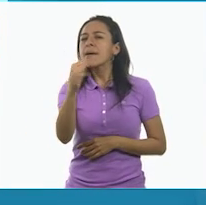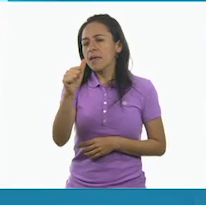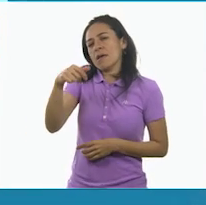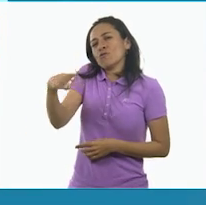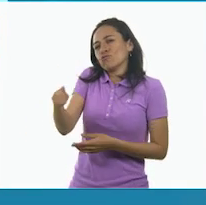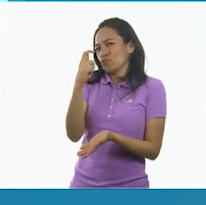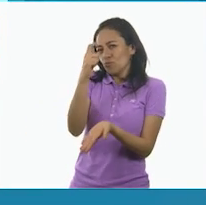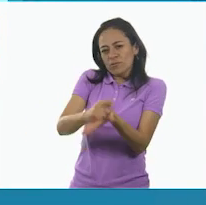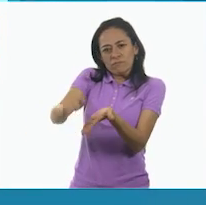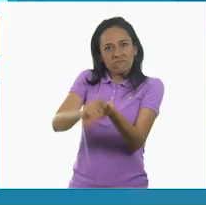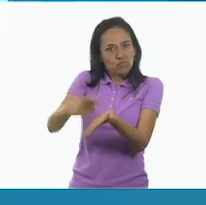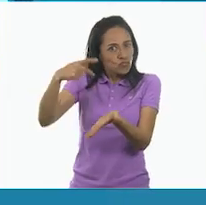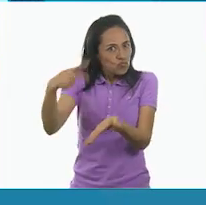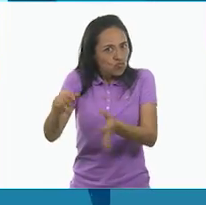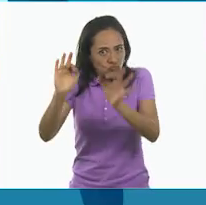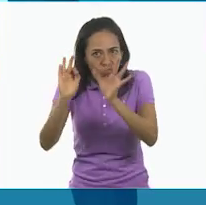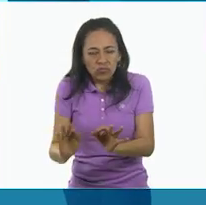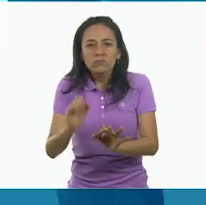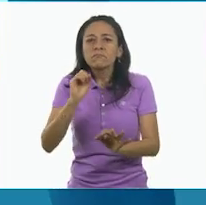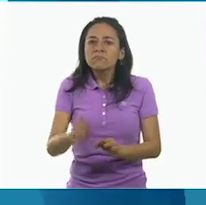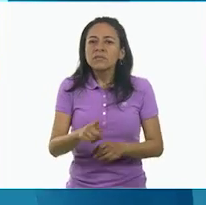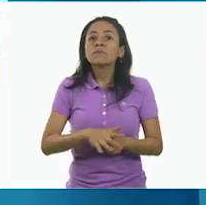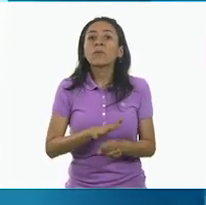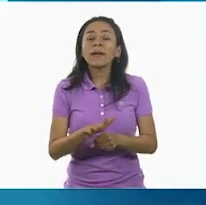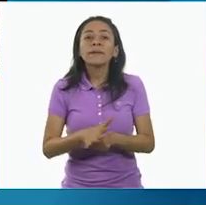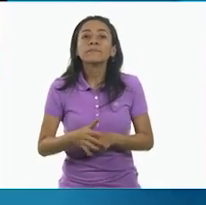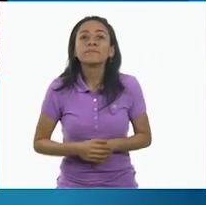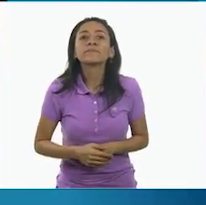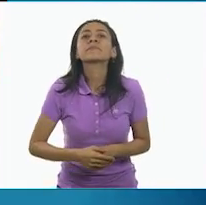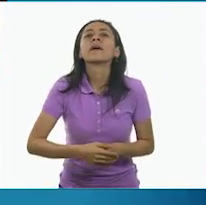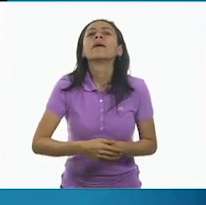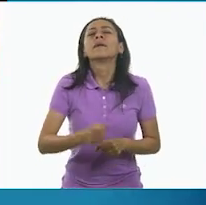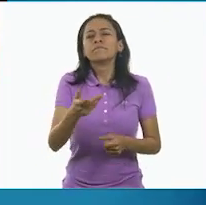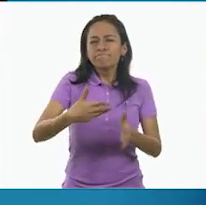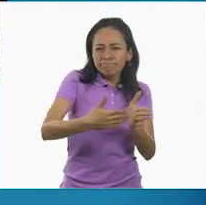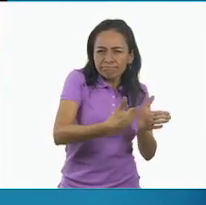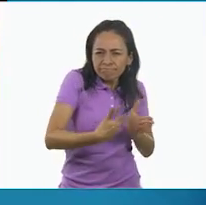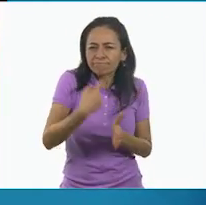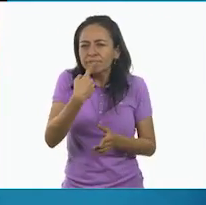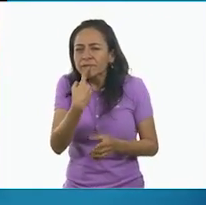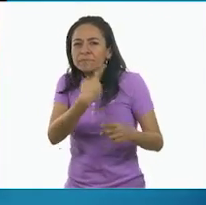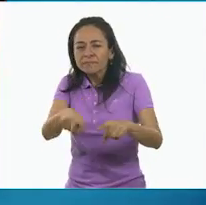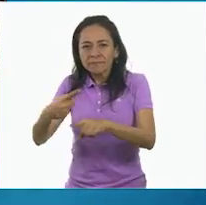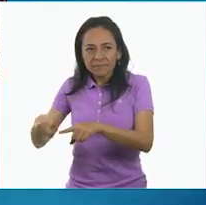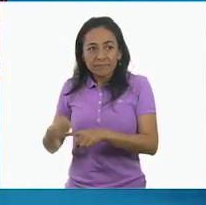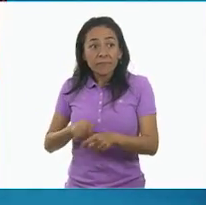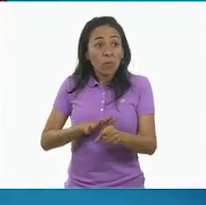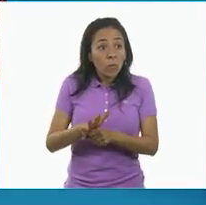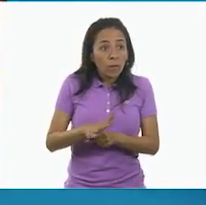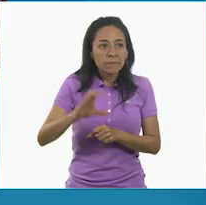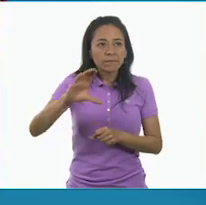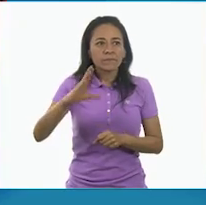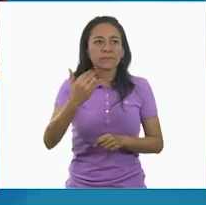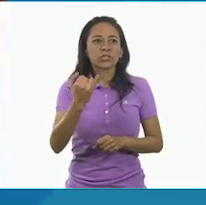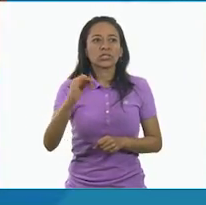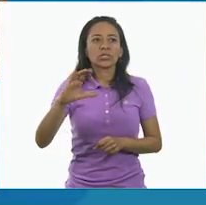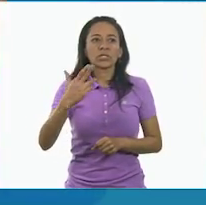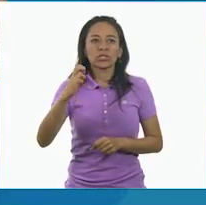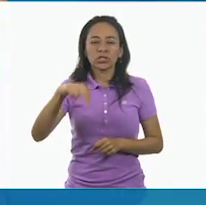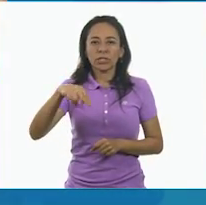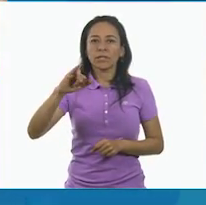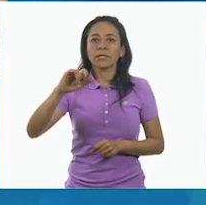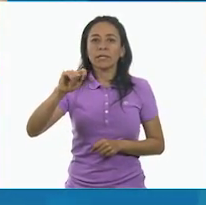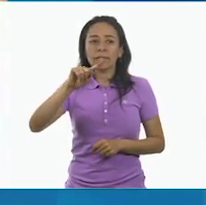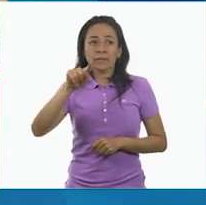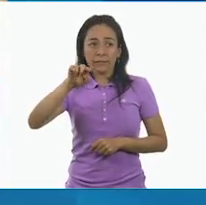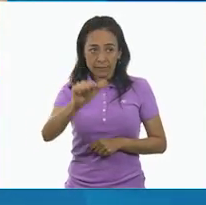y numeración, así como en astronomía. Entre sus asentamientos se encuentran Chichén Itzá y